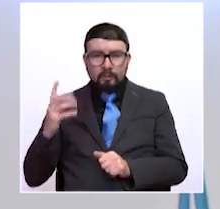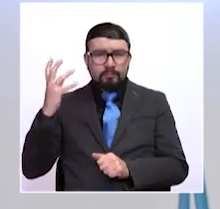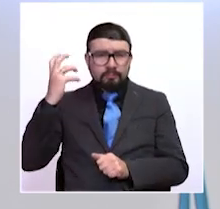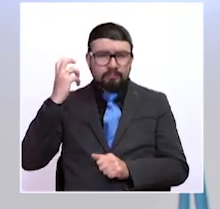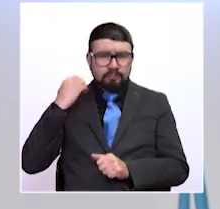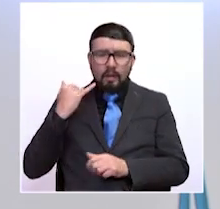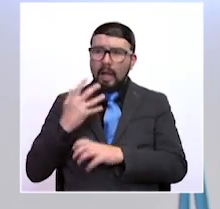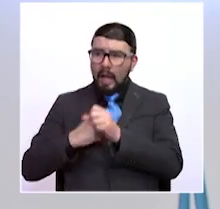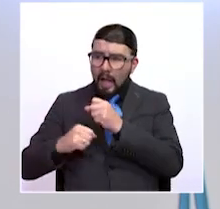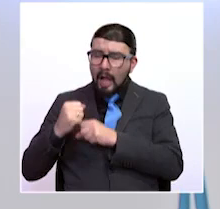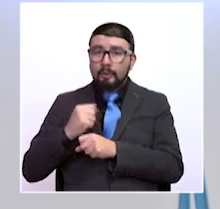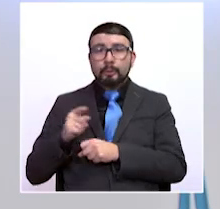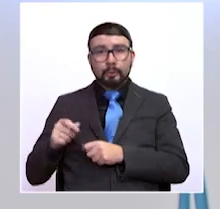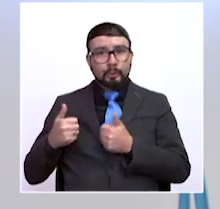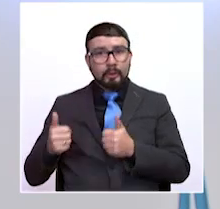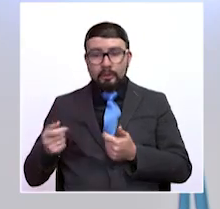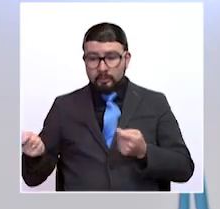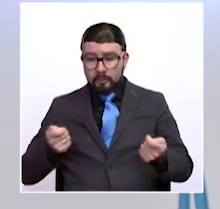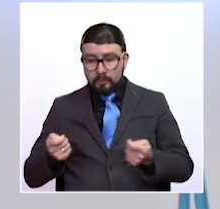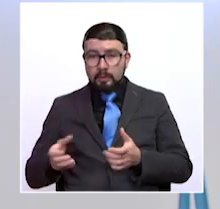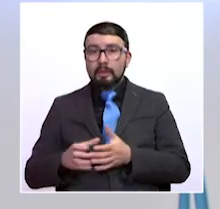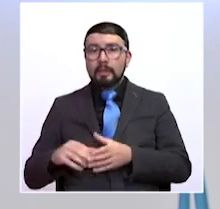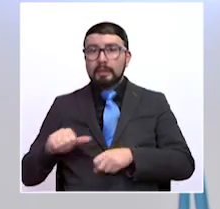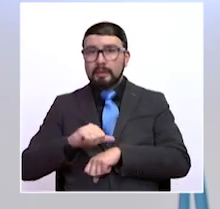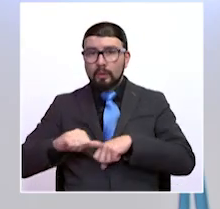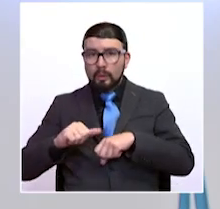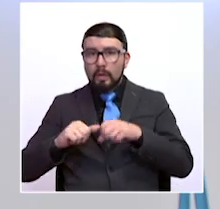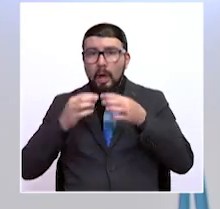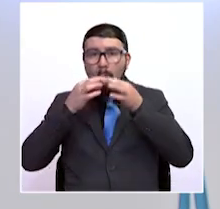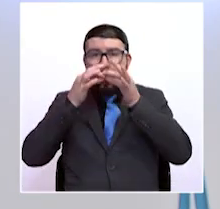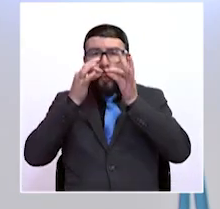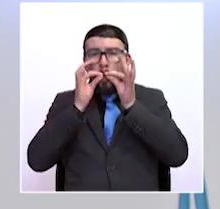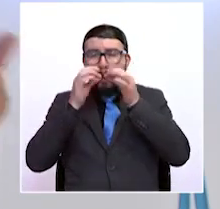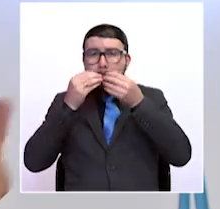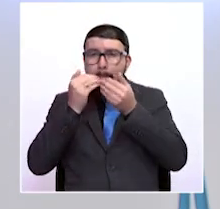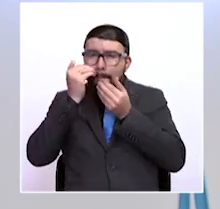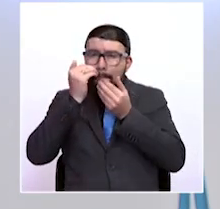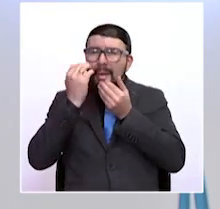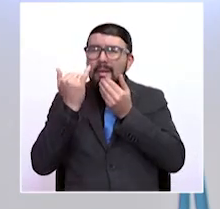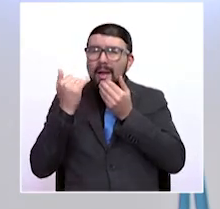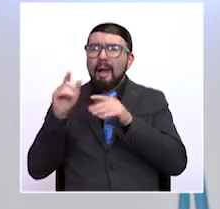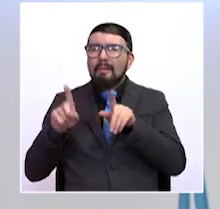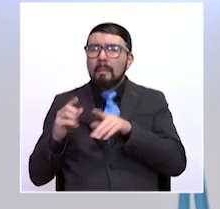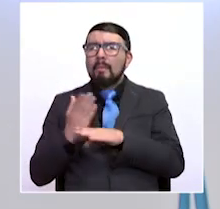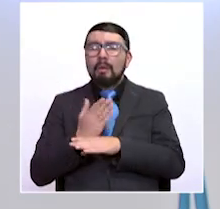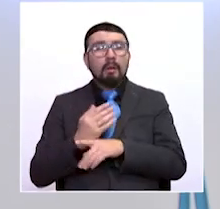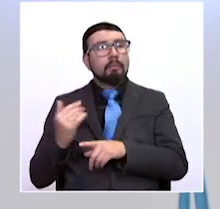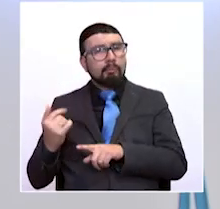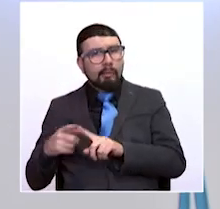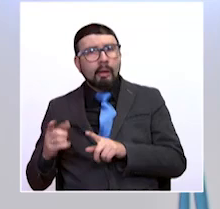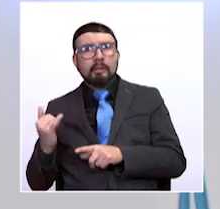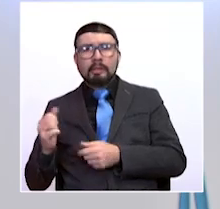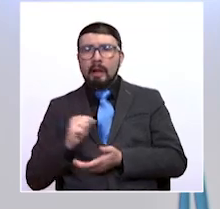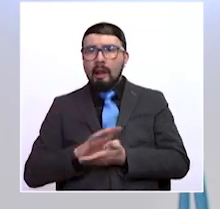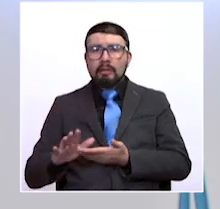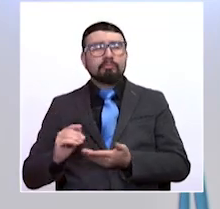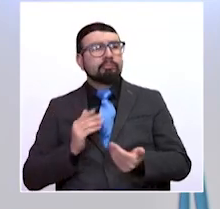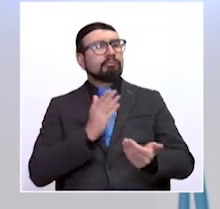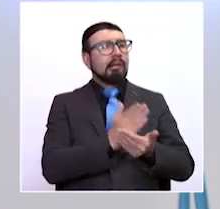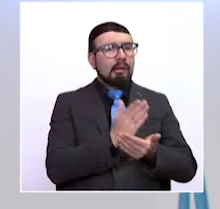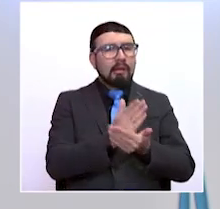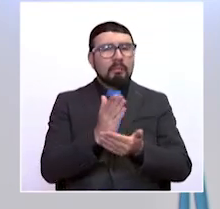años en los programas de cirugía de labio paladar hendido, programas que se han llevado sin costo a tantísimos niños.